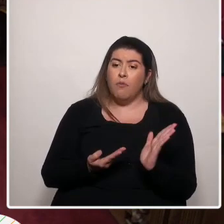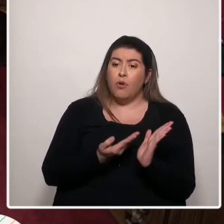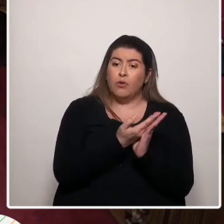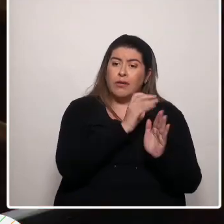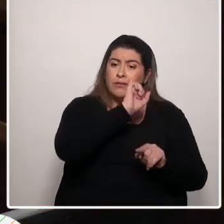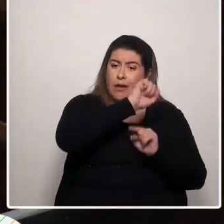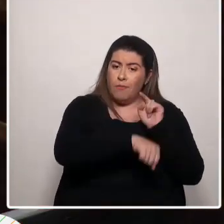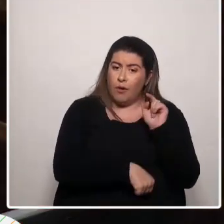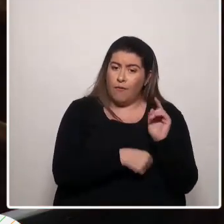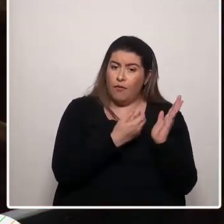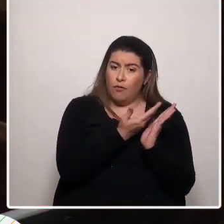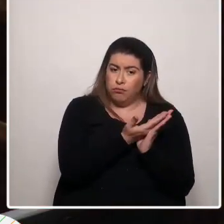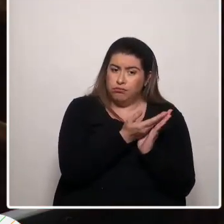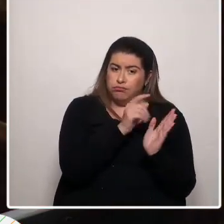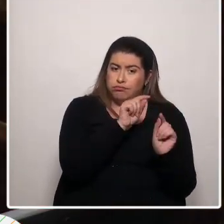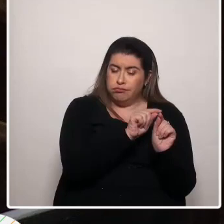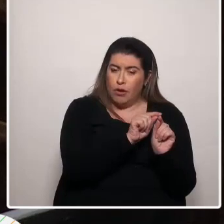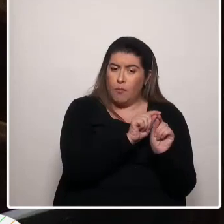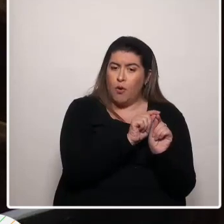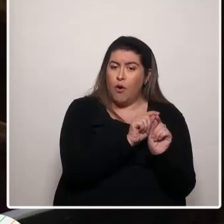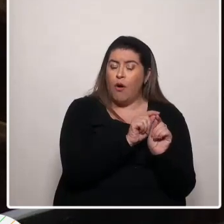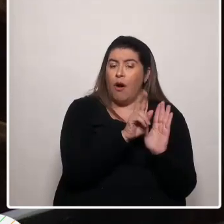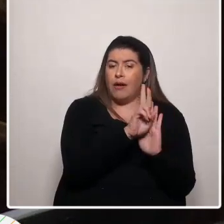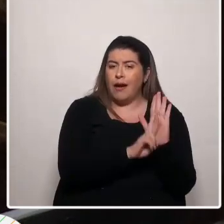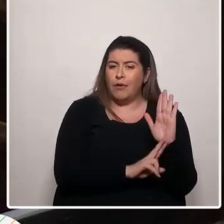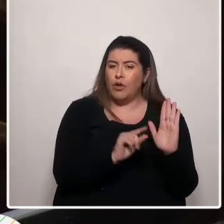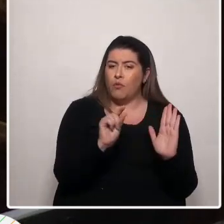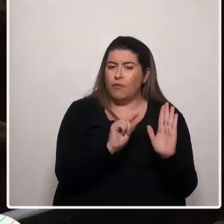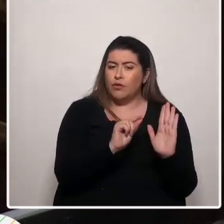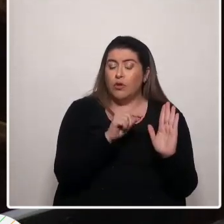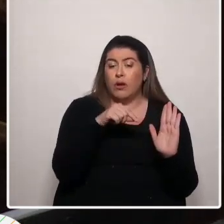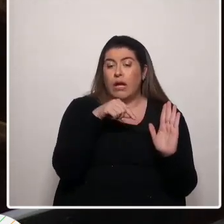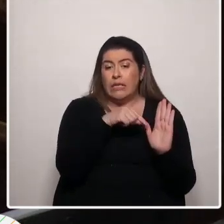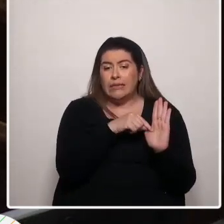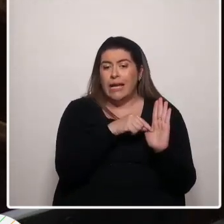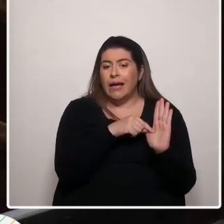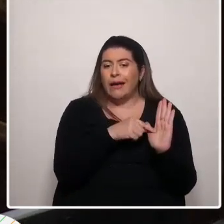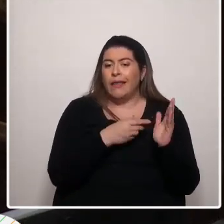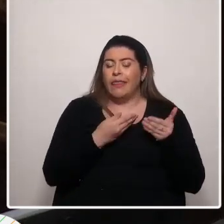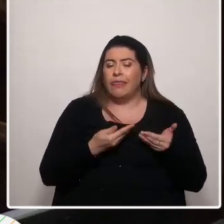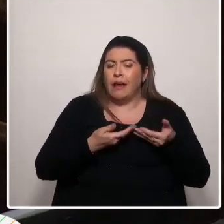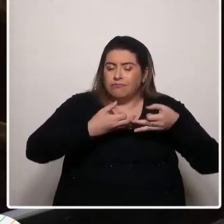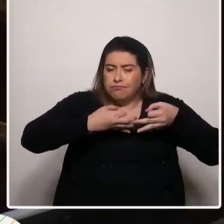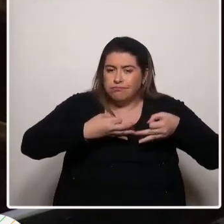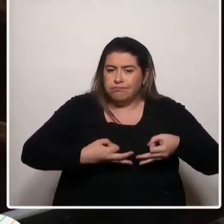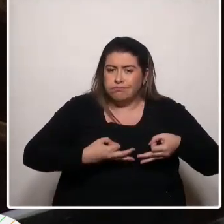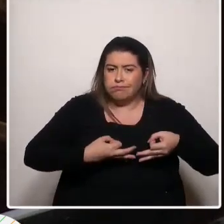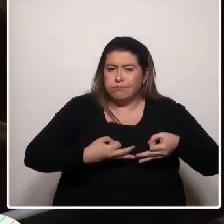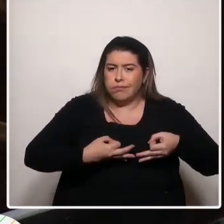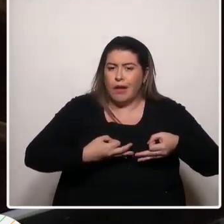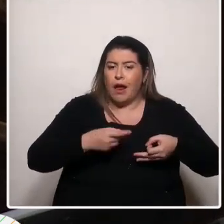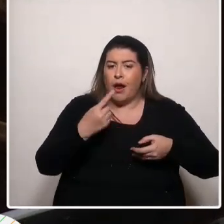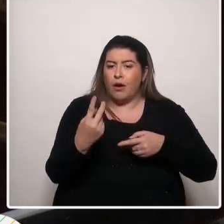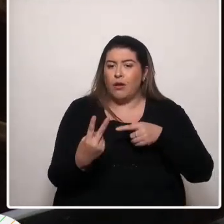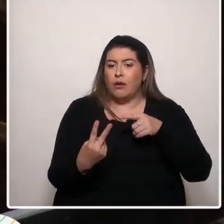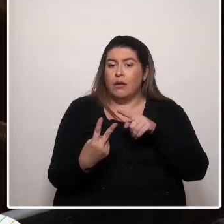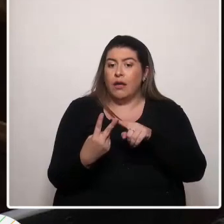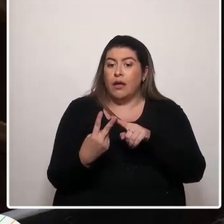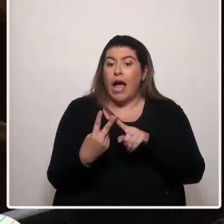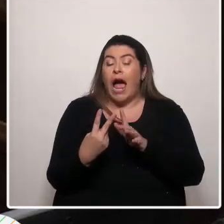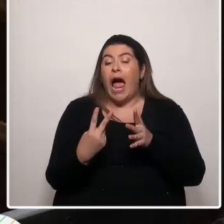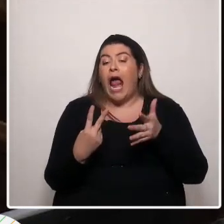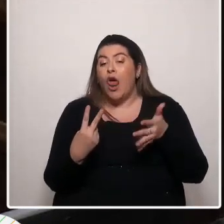aprobó como reglamento provisorio, y el espíritu siempre fue garantizar la presencia de a lo menos una mujer,